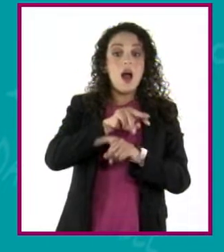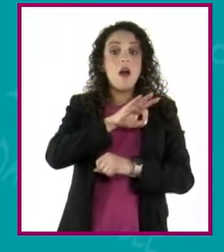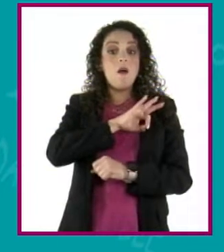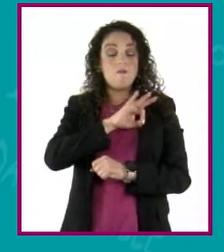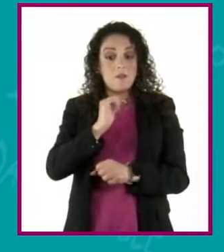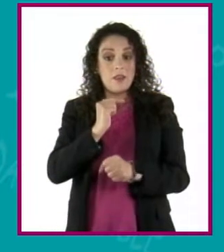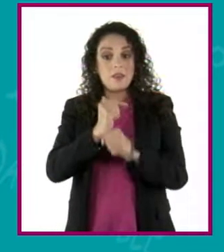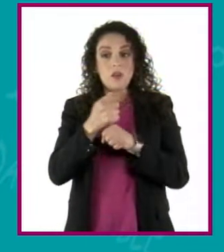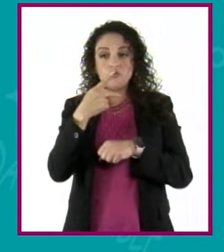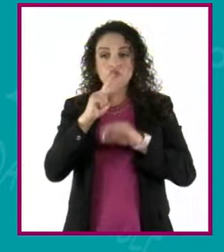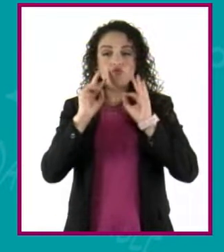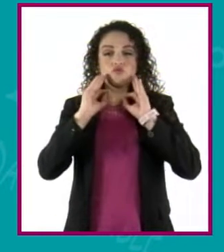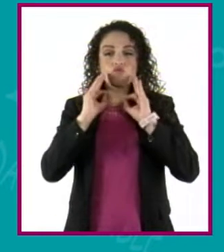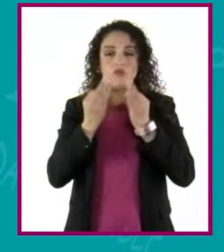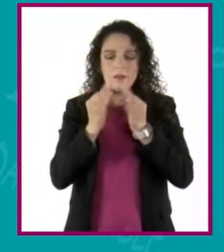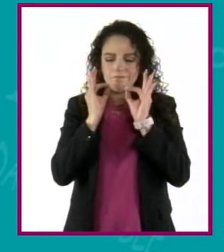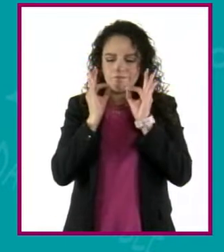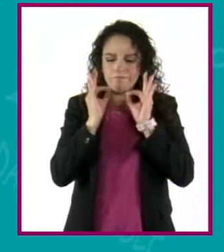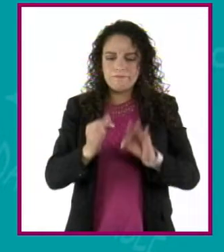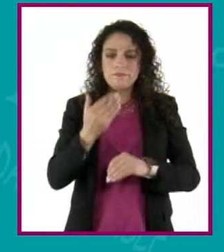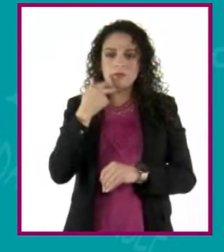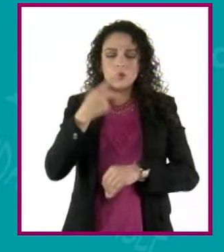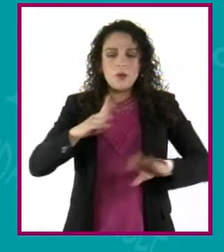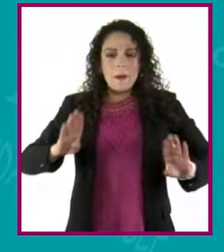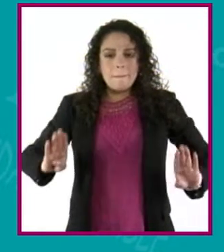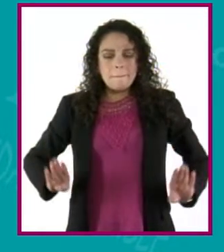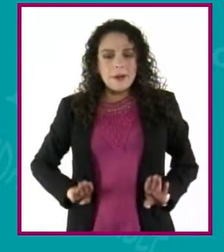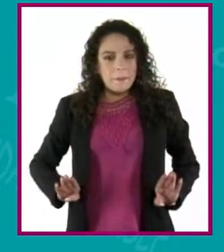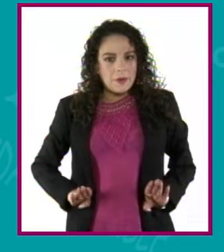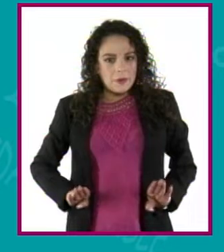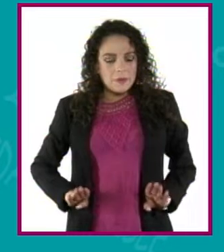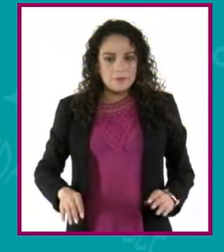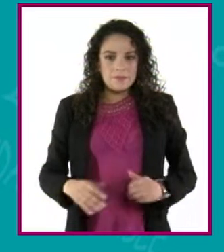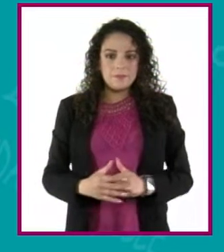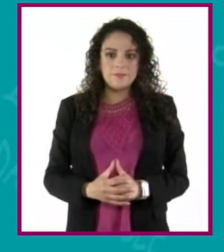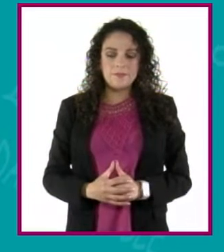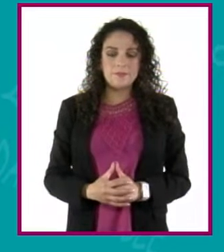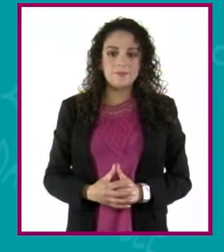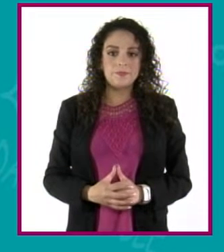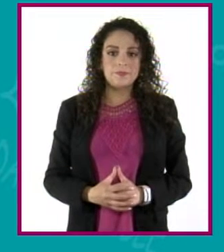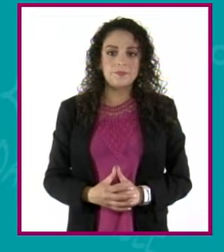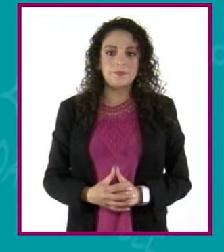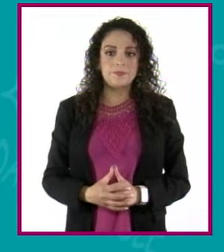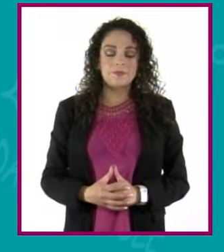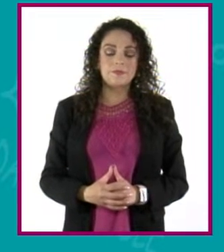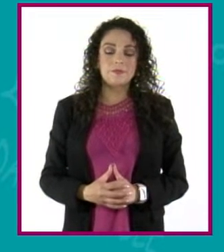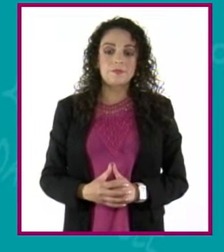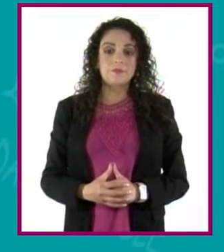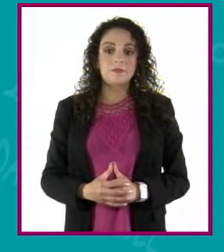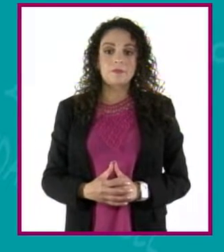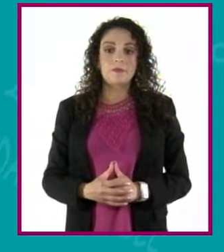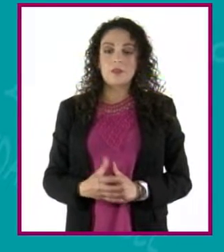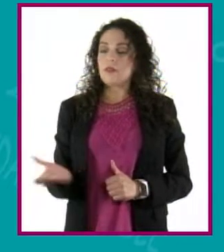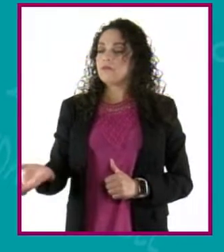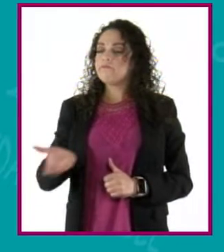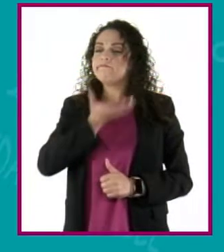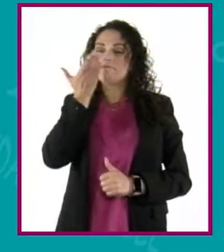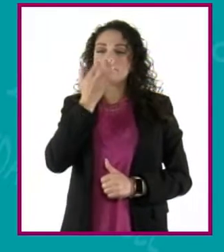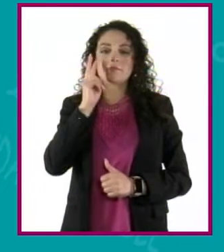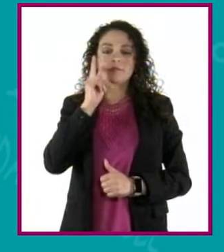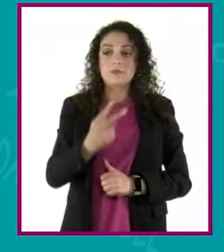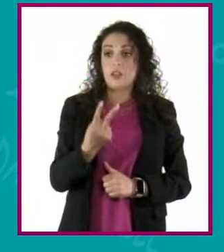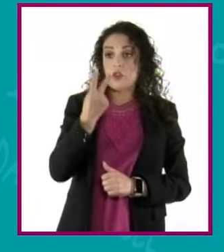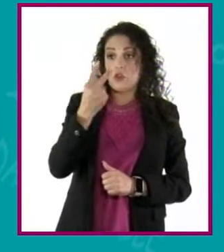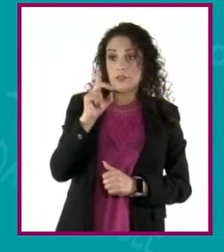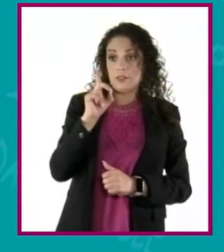precisa su forma, dimensiones y características. Además de las vistas tradicionales en 2D,